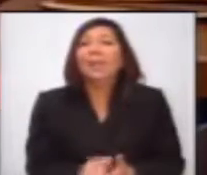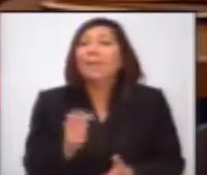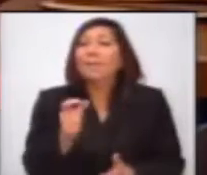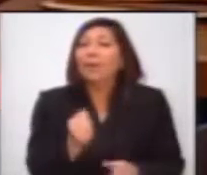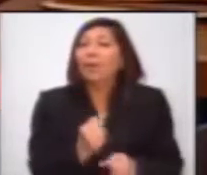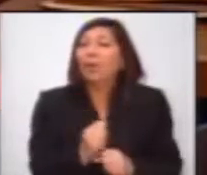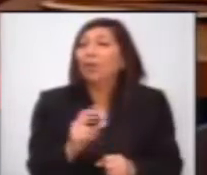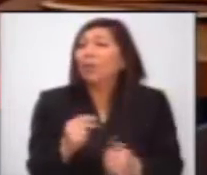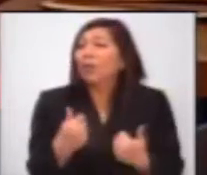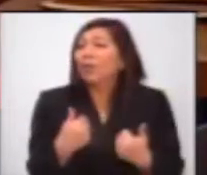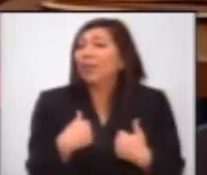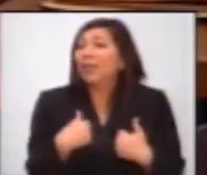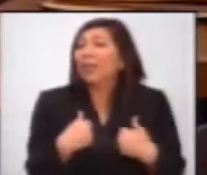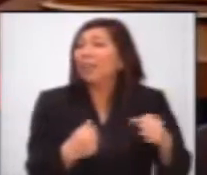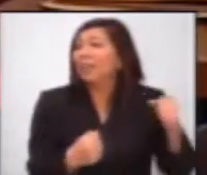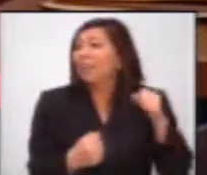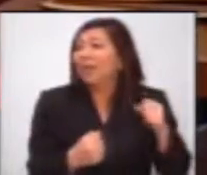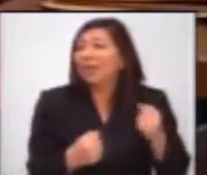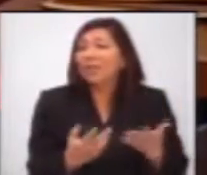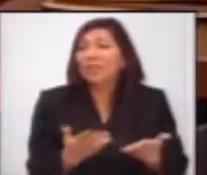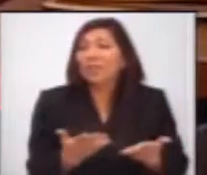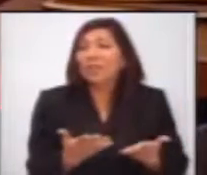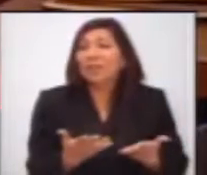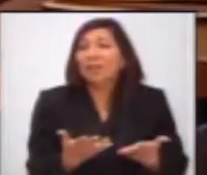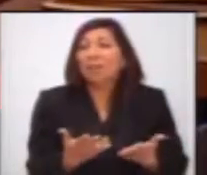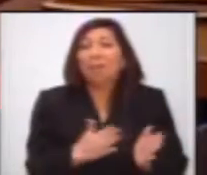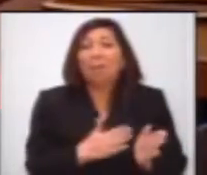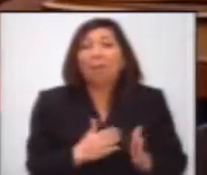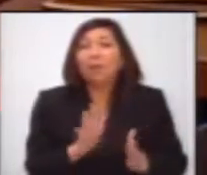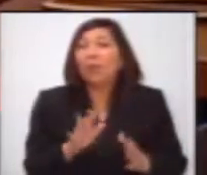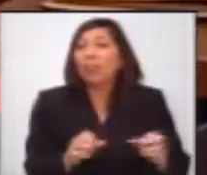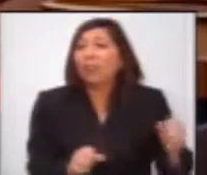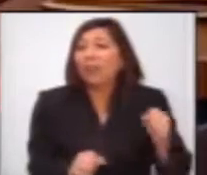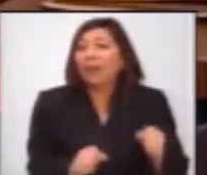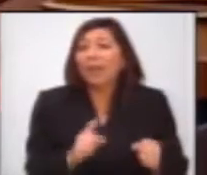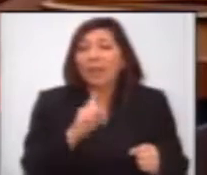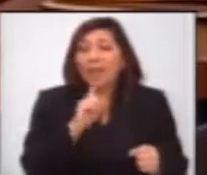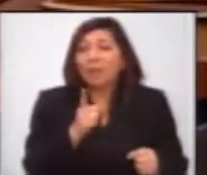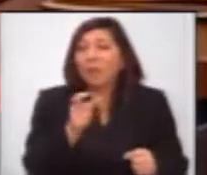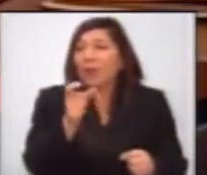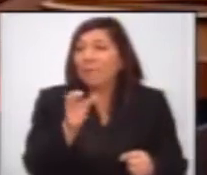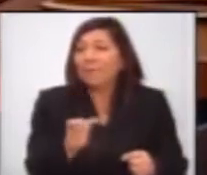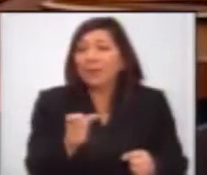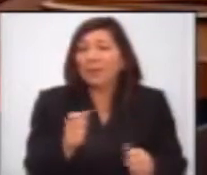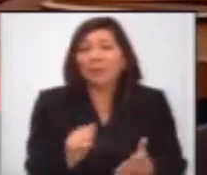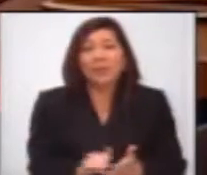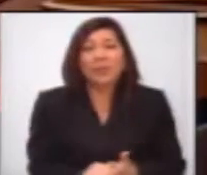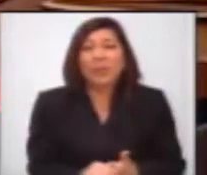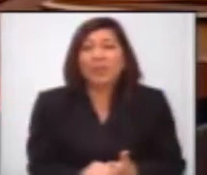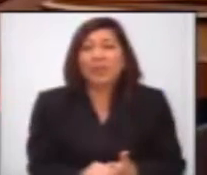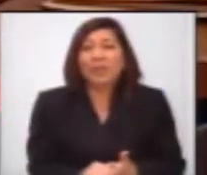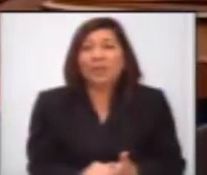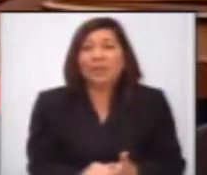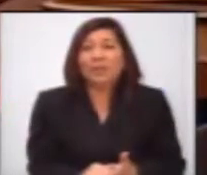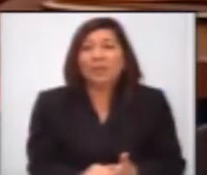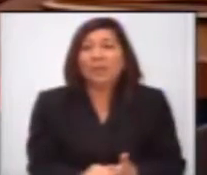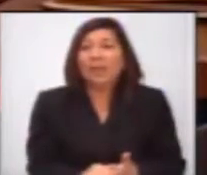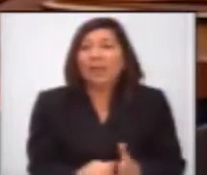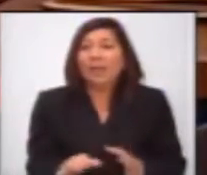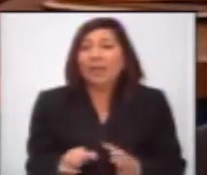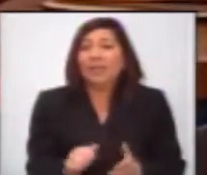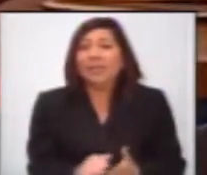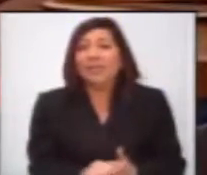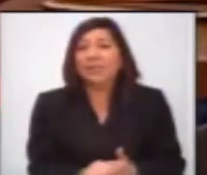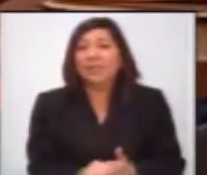El trabajador que no tiene derechos, que son mutilados sus derechos, es un trabajador que se va a